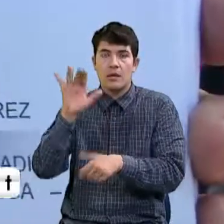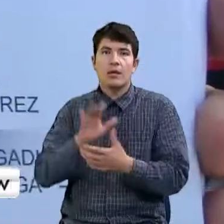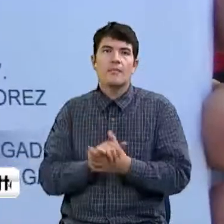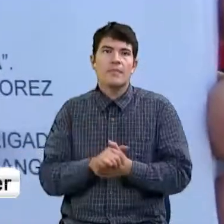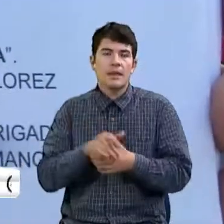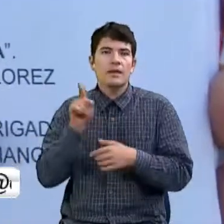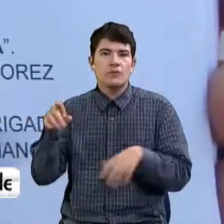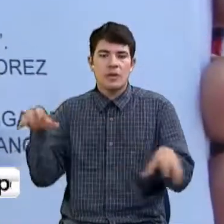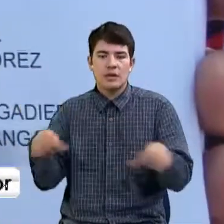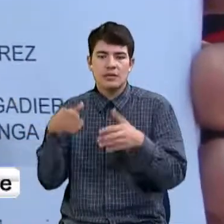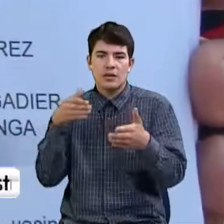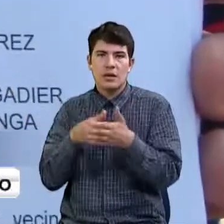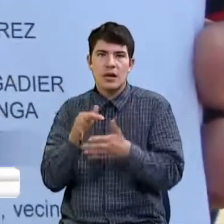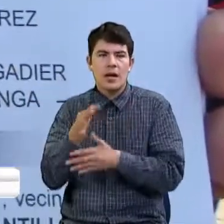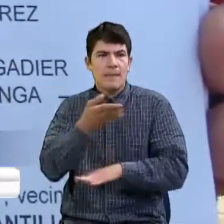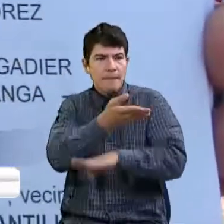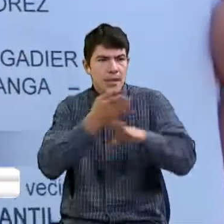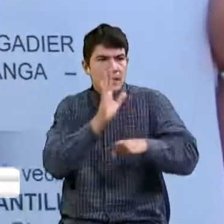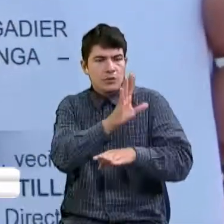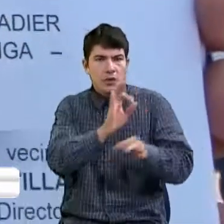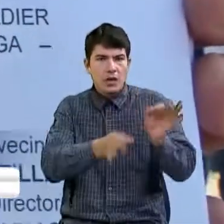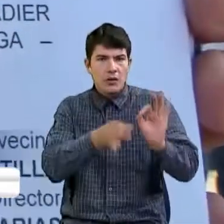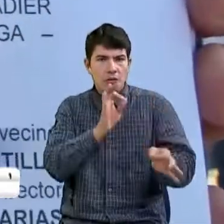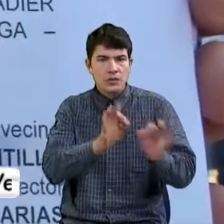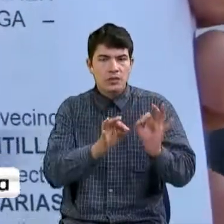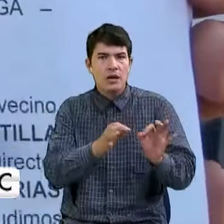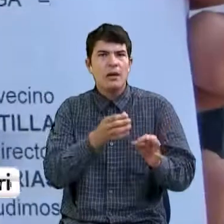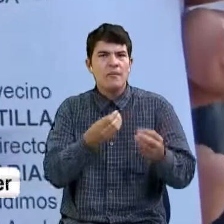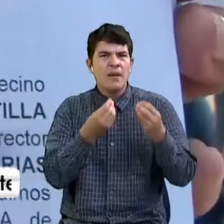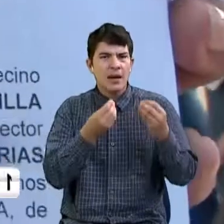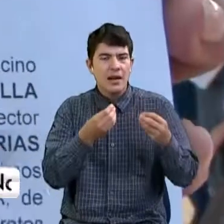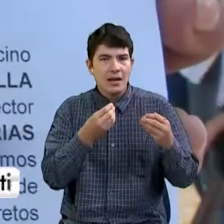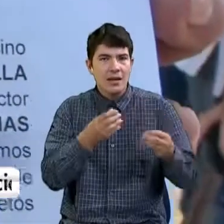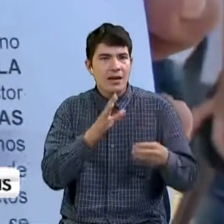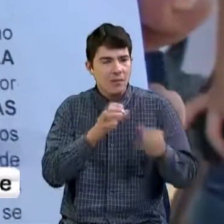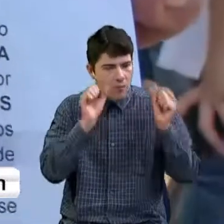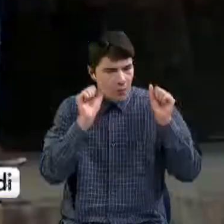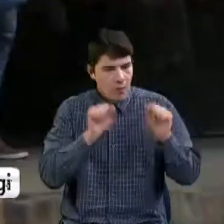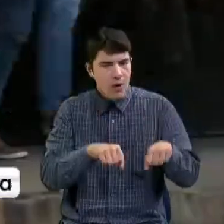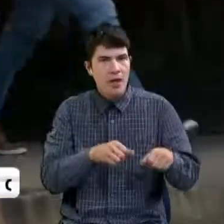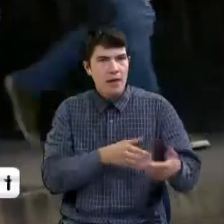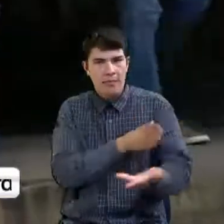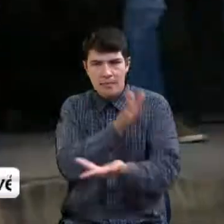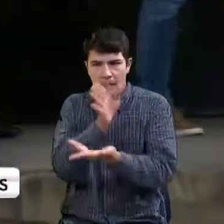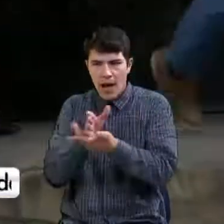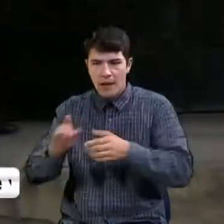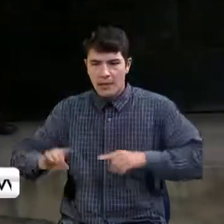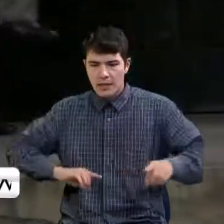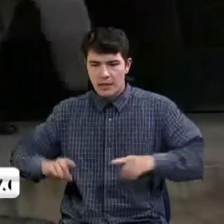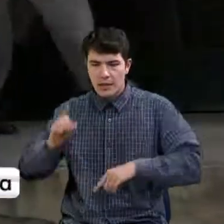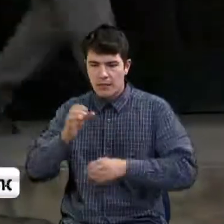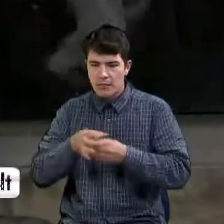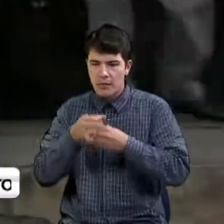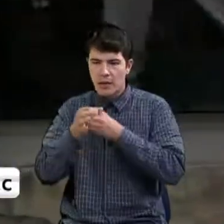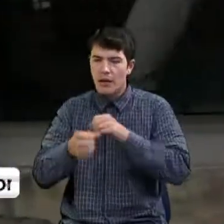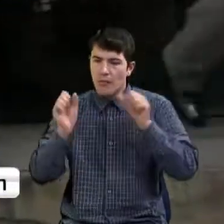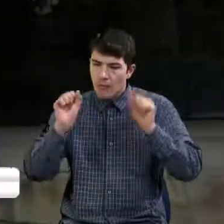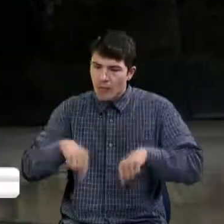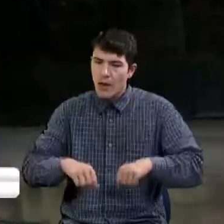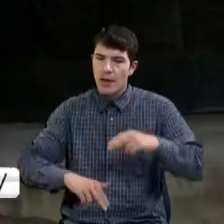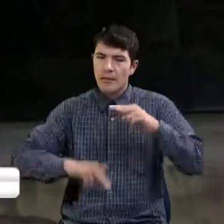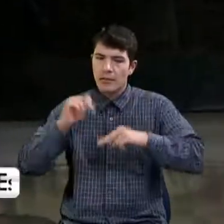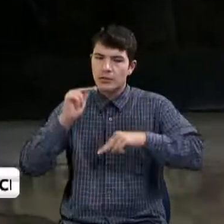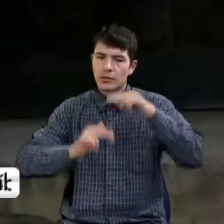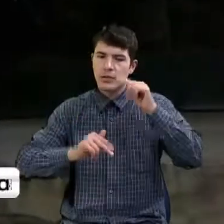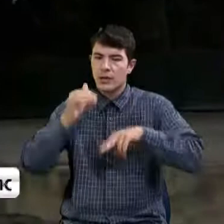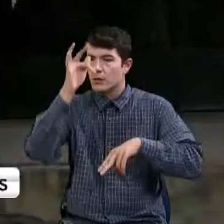esta acción de tutela se exige a la justicia para que conmine a la administración municipal a construir un hospital